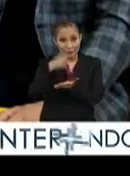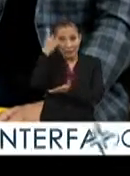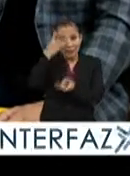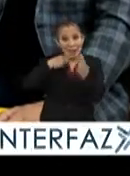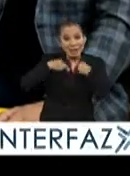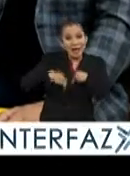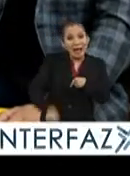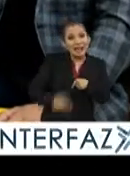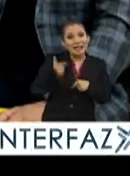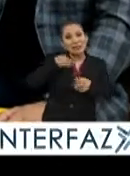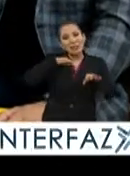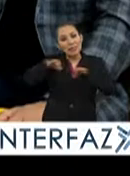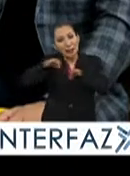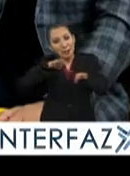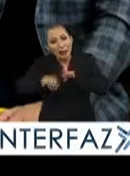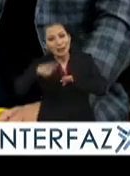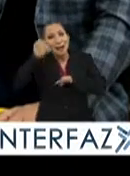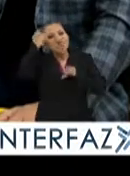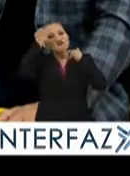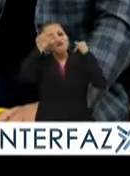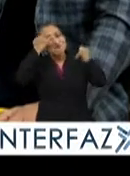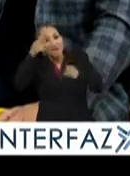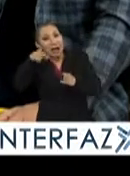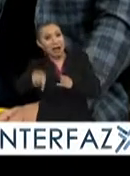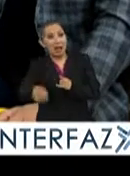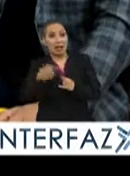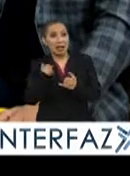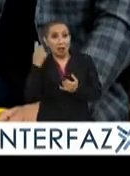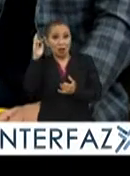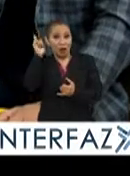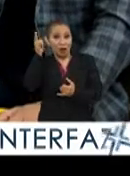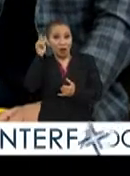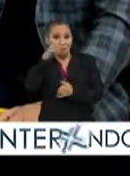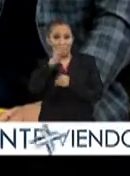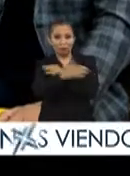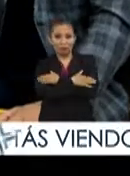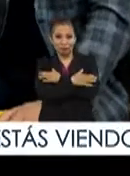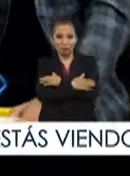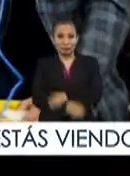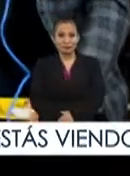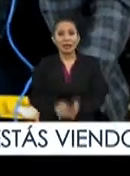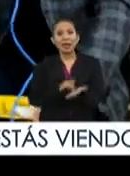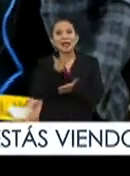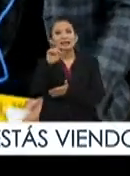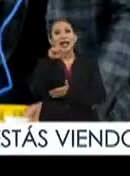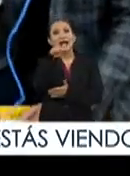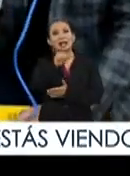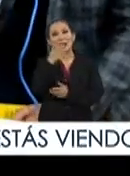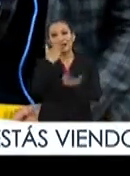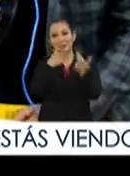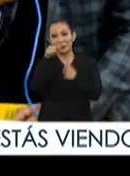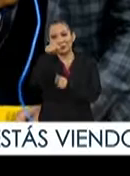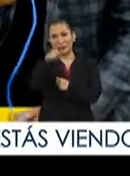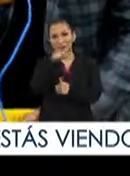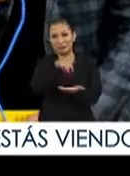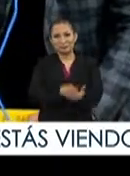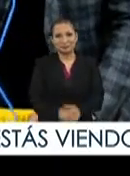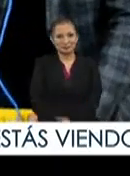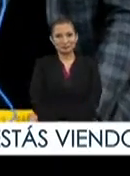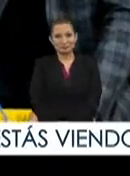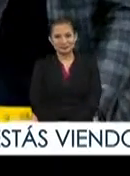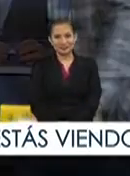parabenizo vocês pelo trabalho, pela iniciativa e vida longa e próspera para todos vocês. Gracias. Ana Cristina, regresamos contigo al estudio.